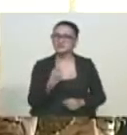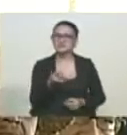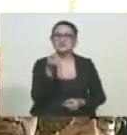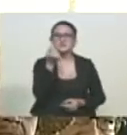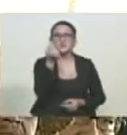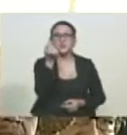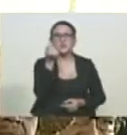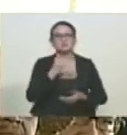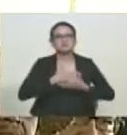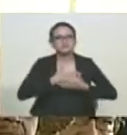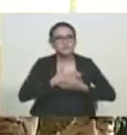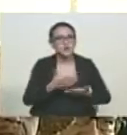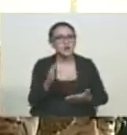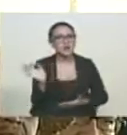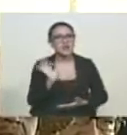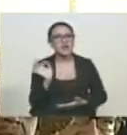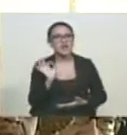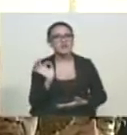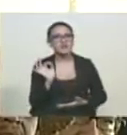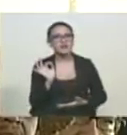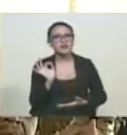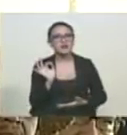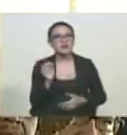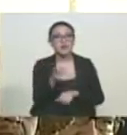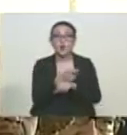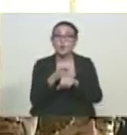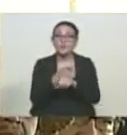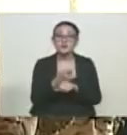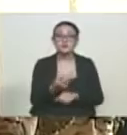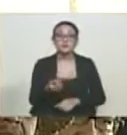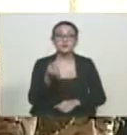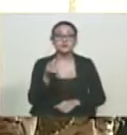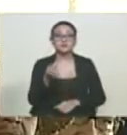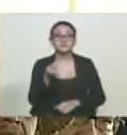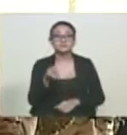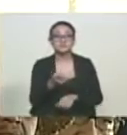una solidaridad de la parte gubernamental,